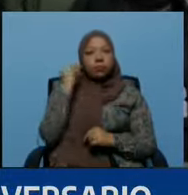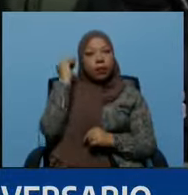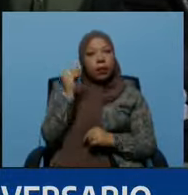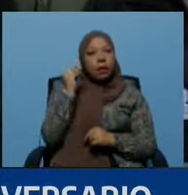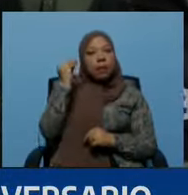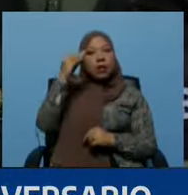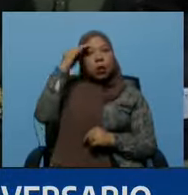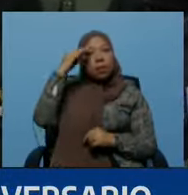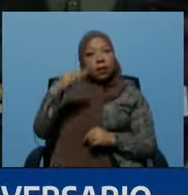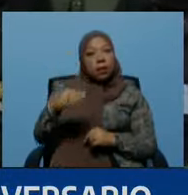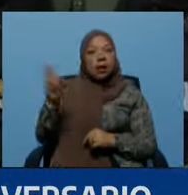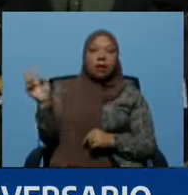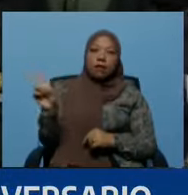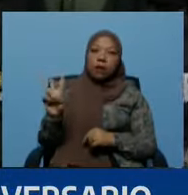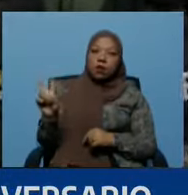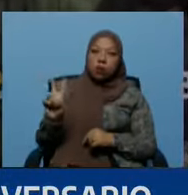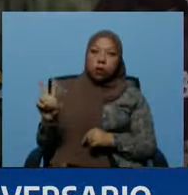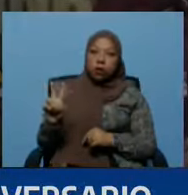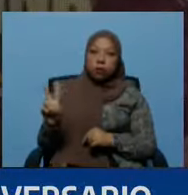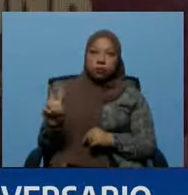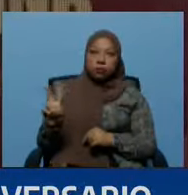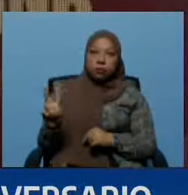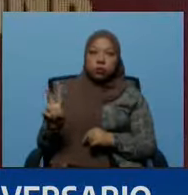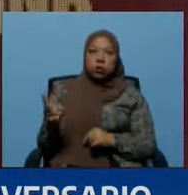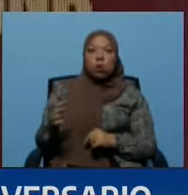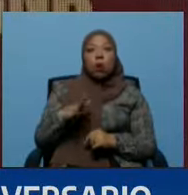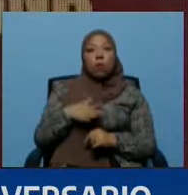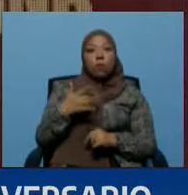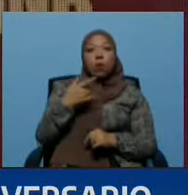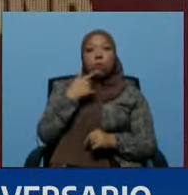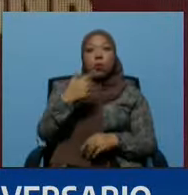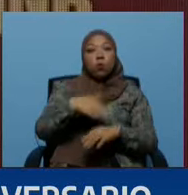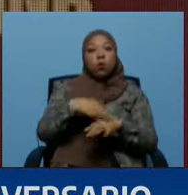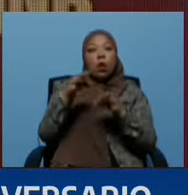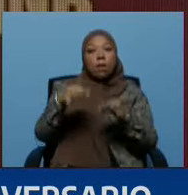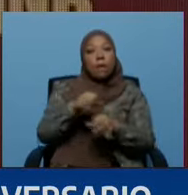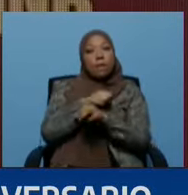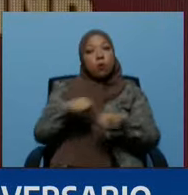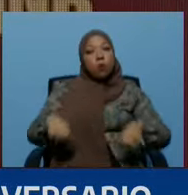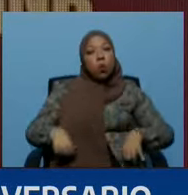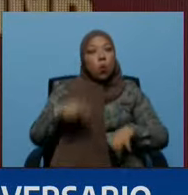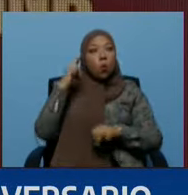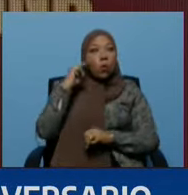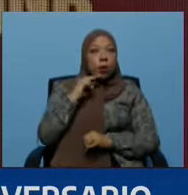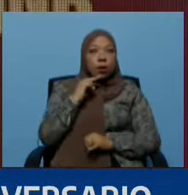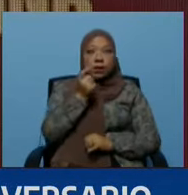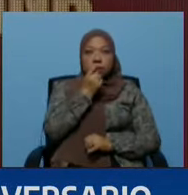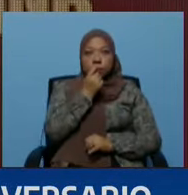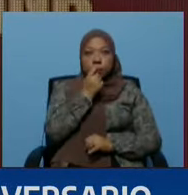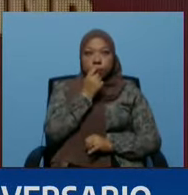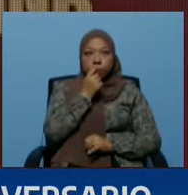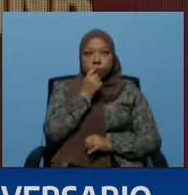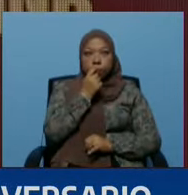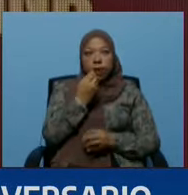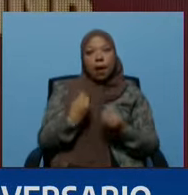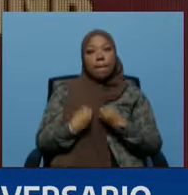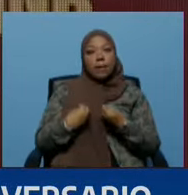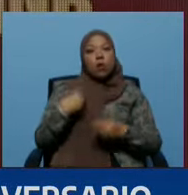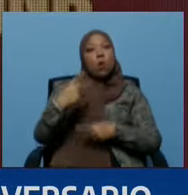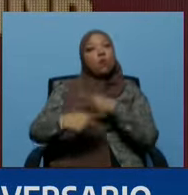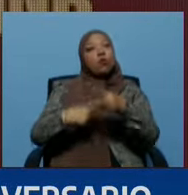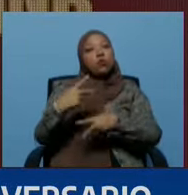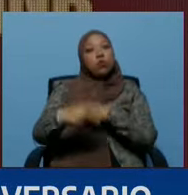Pensamiento militar venezolano. Pudiéramos decir que la Fuerza Armada Nacional Bolivariana ha vivido un